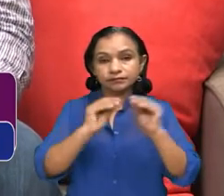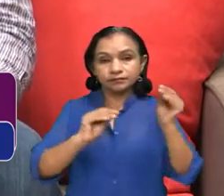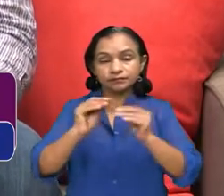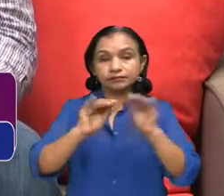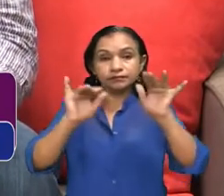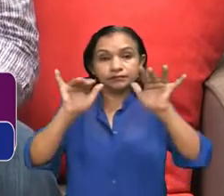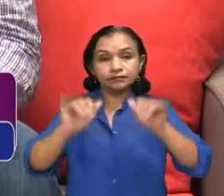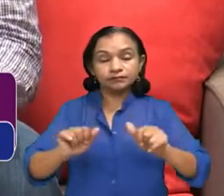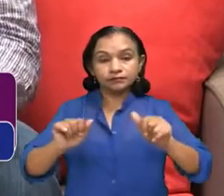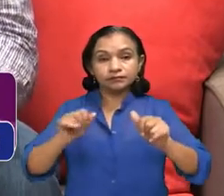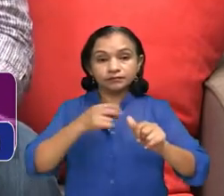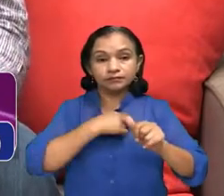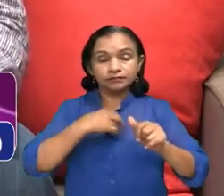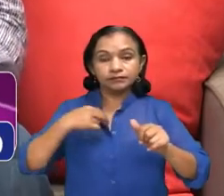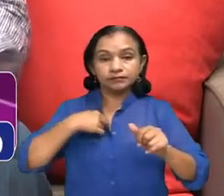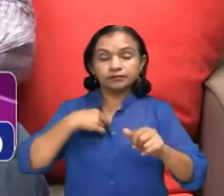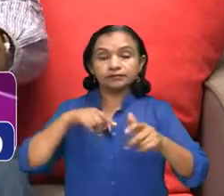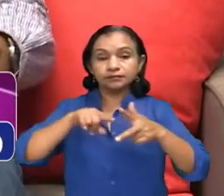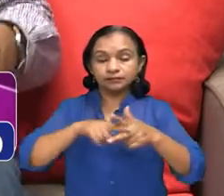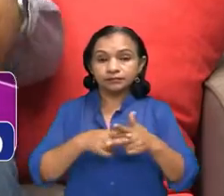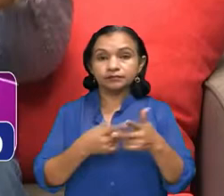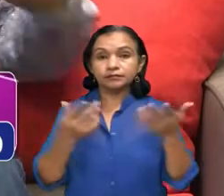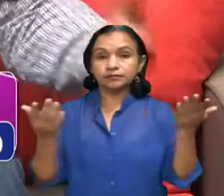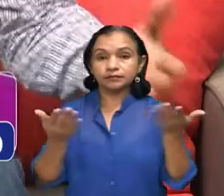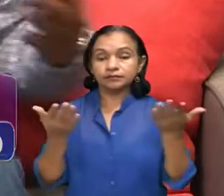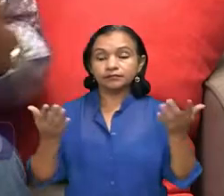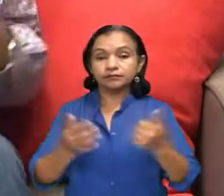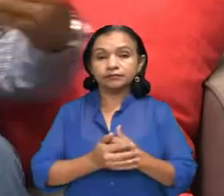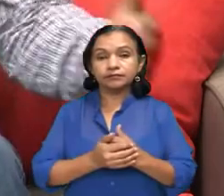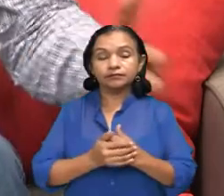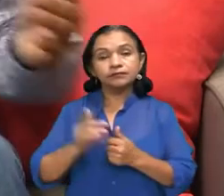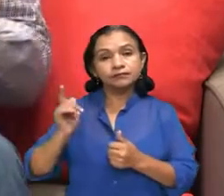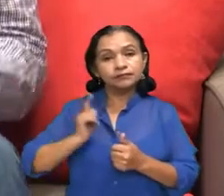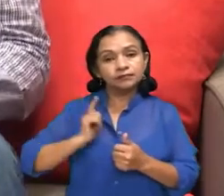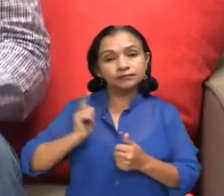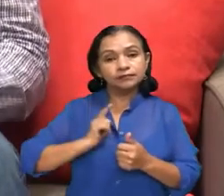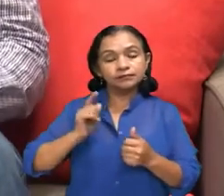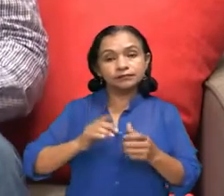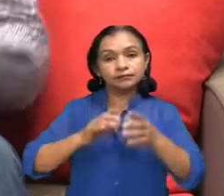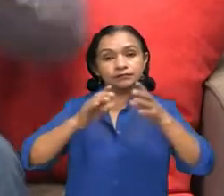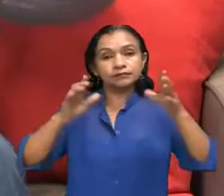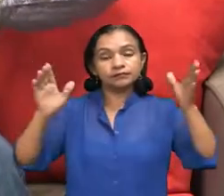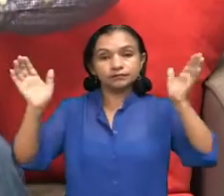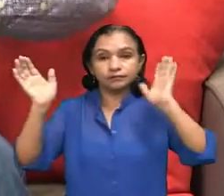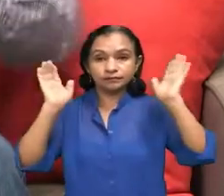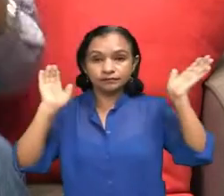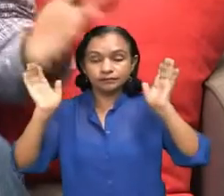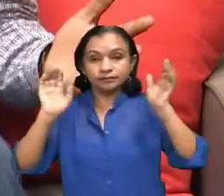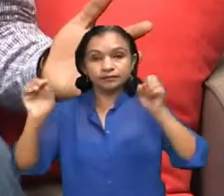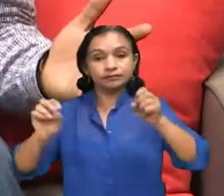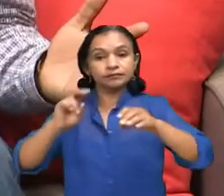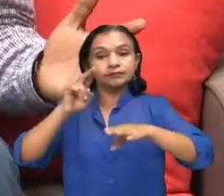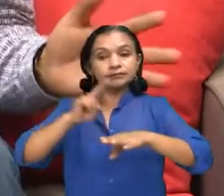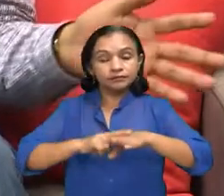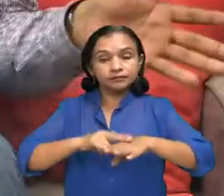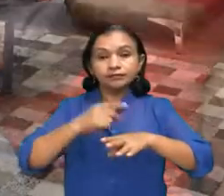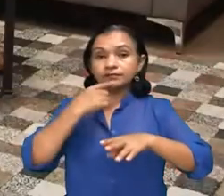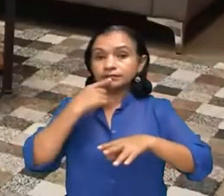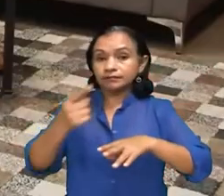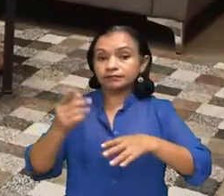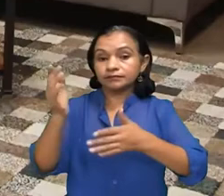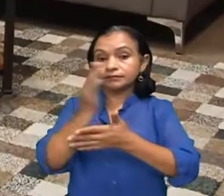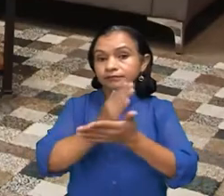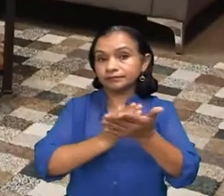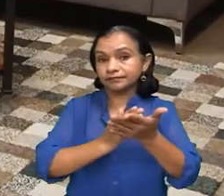ya cuando el emprendimiento nació, está teniendo auge en el mercado nacional y hay que decirlo también algunos de